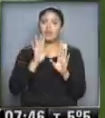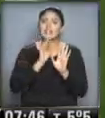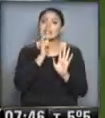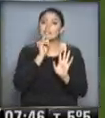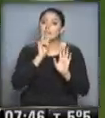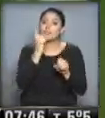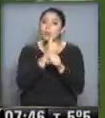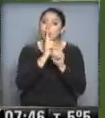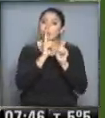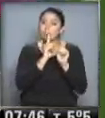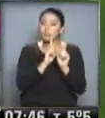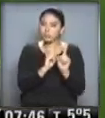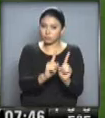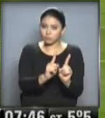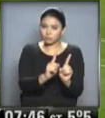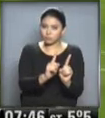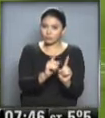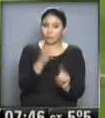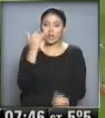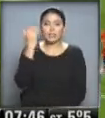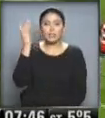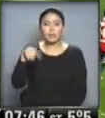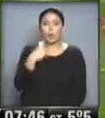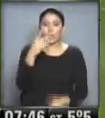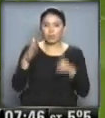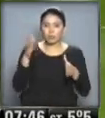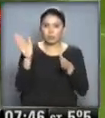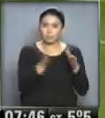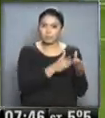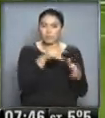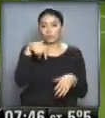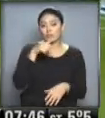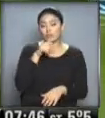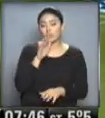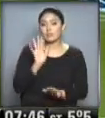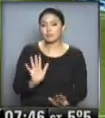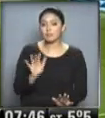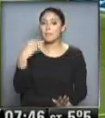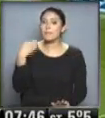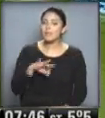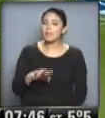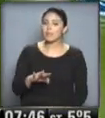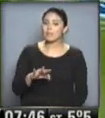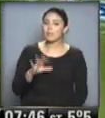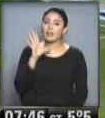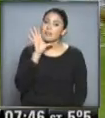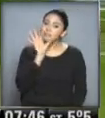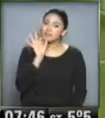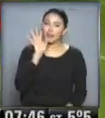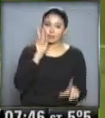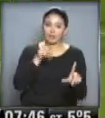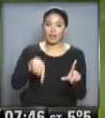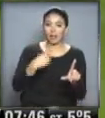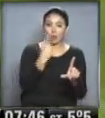permanencia en primera división, que fue cortada por una temporada, bueno, en este sentido va a tener todavía algún paño. Acá